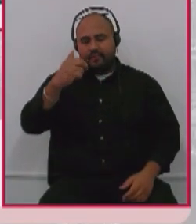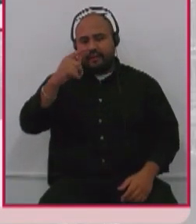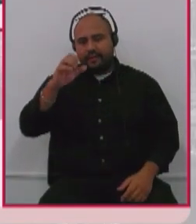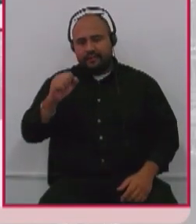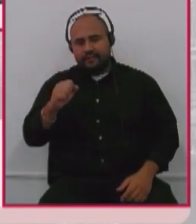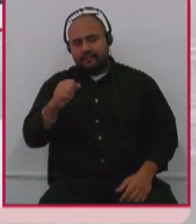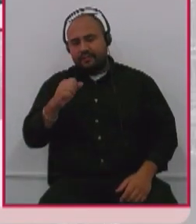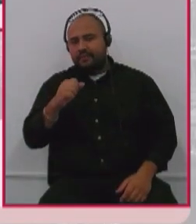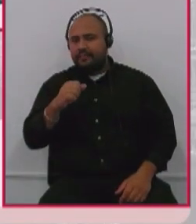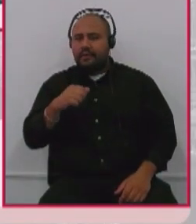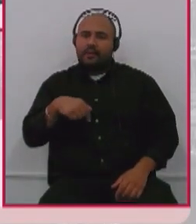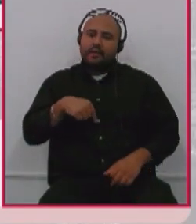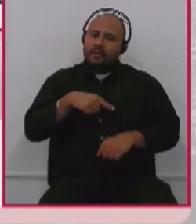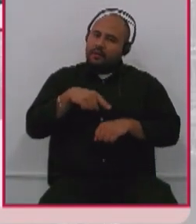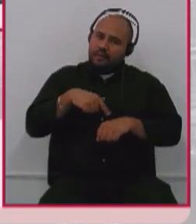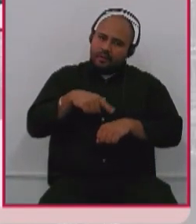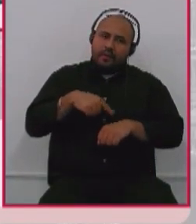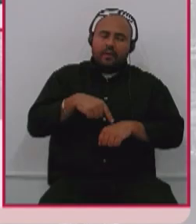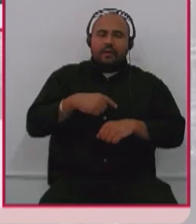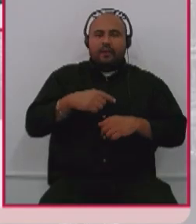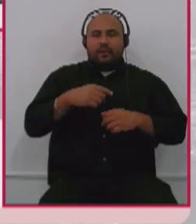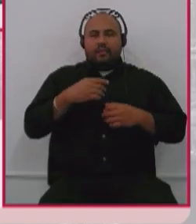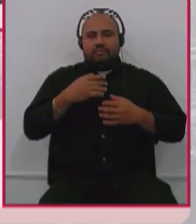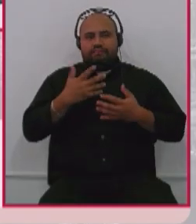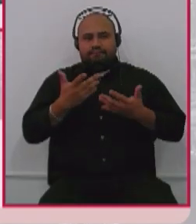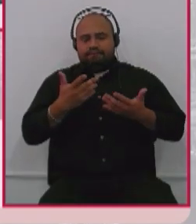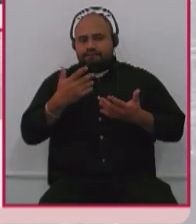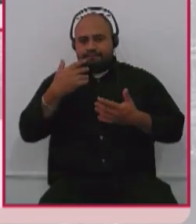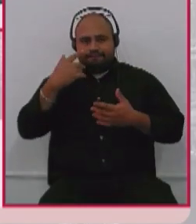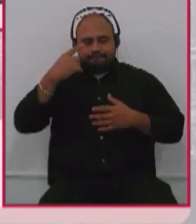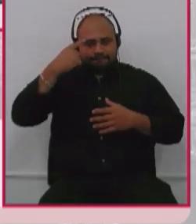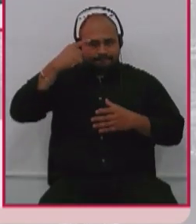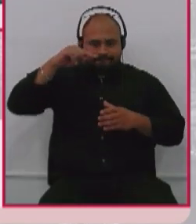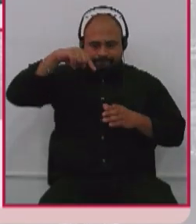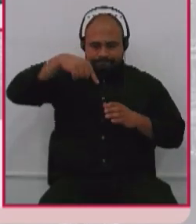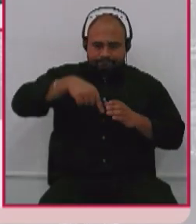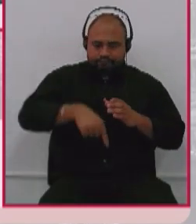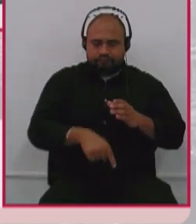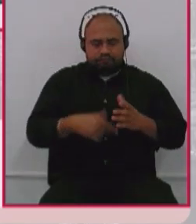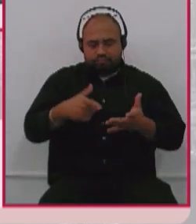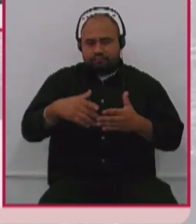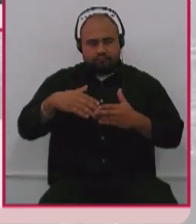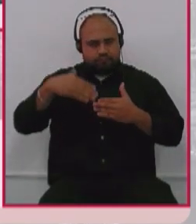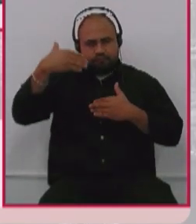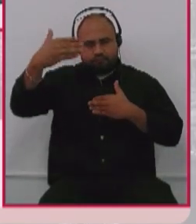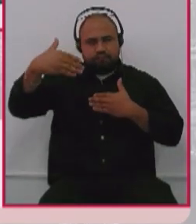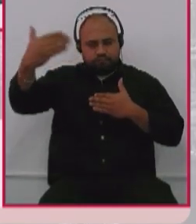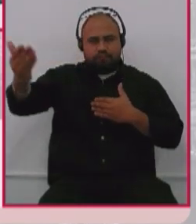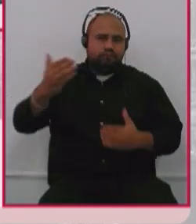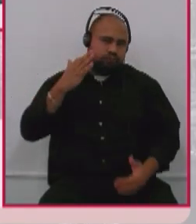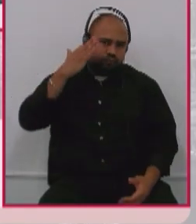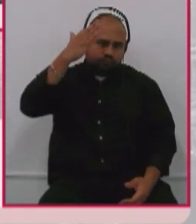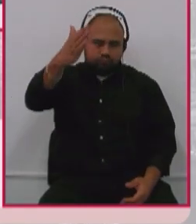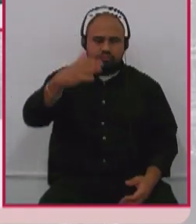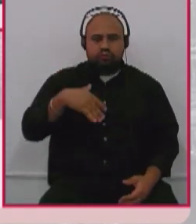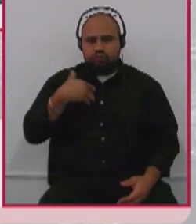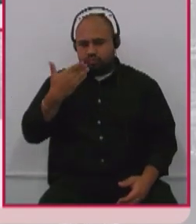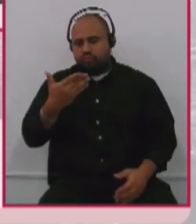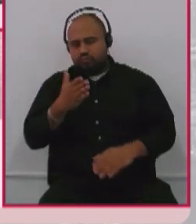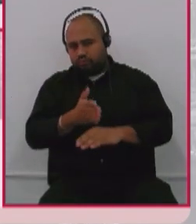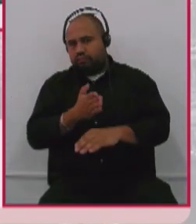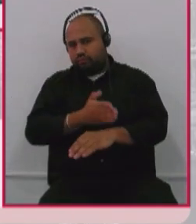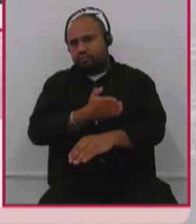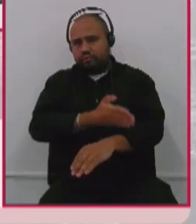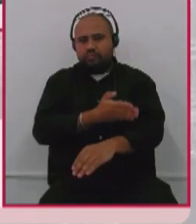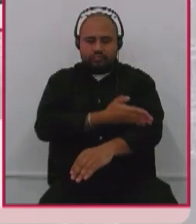cómo optimizar el tema de inyección más allá de lo que tenemos ahora, ¿no? Así que estamos bastante contentos de que todavía va